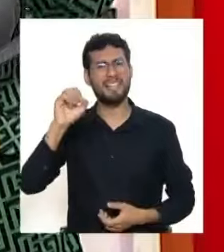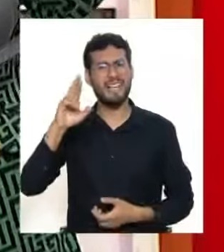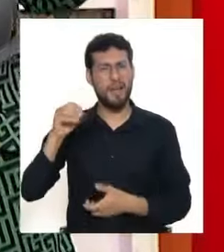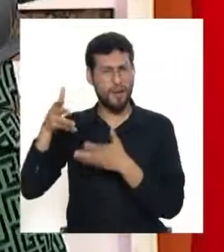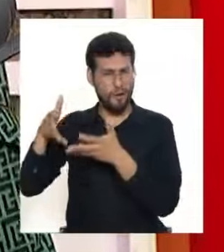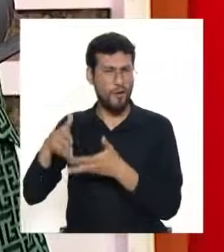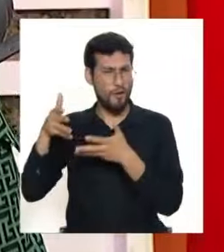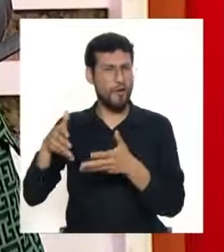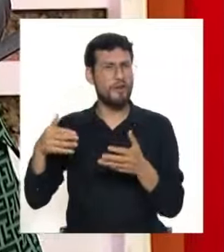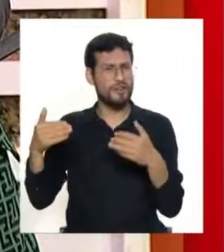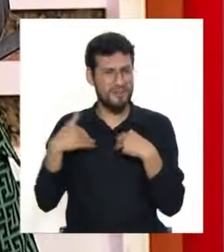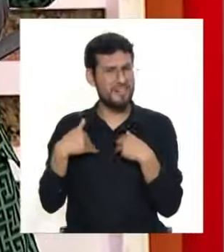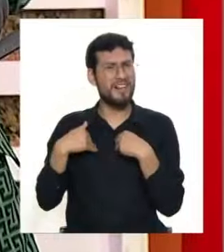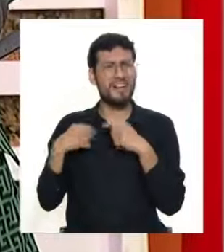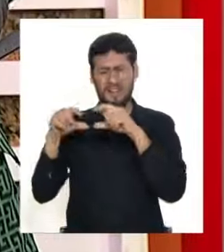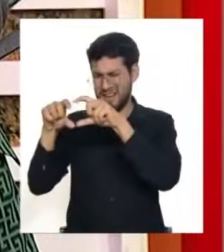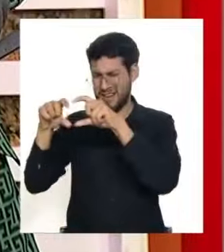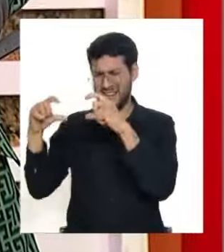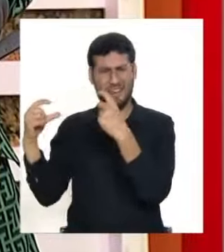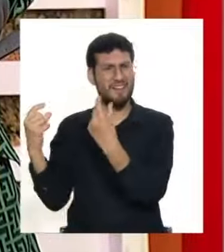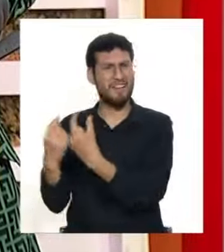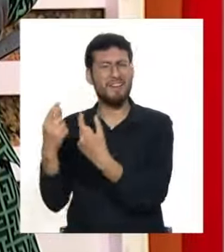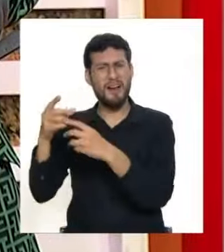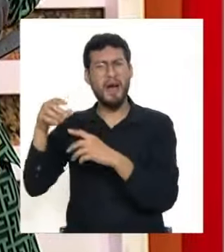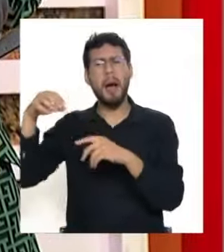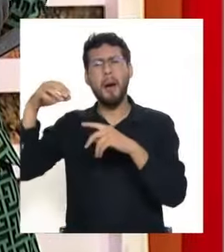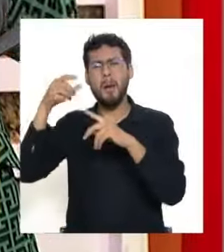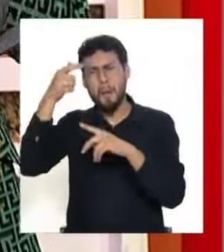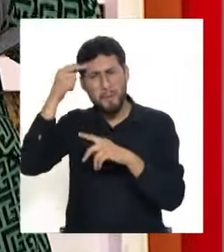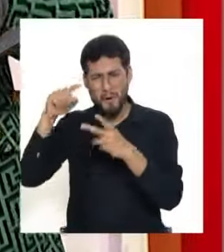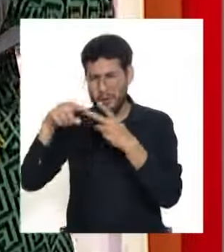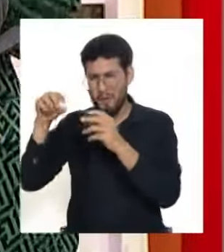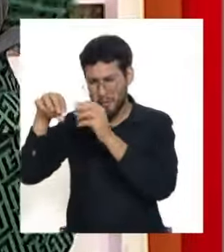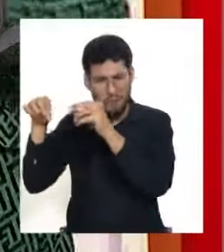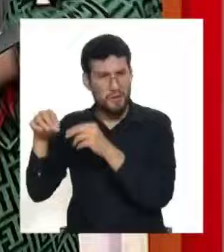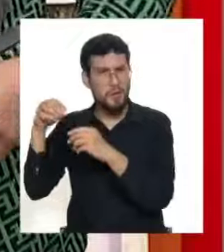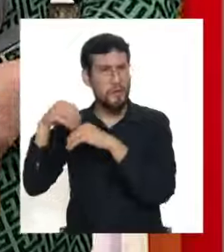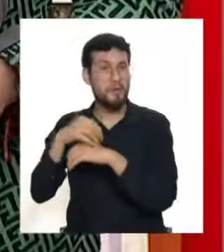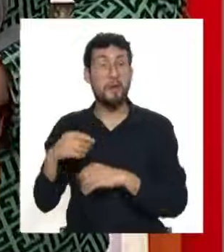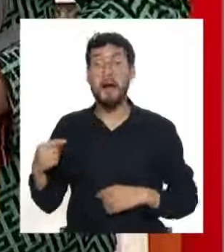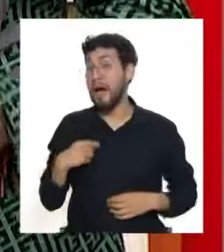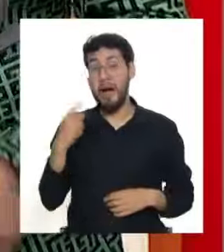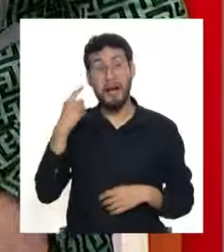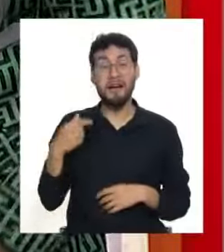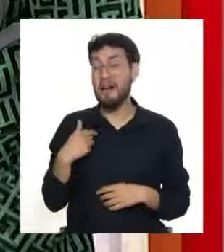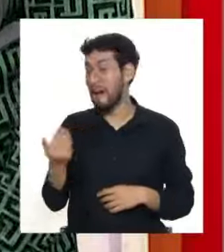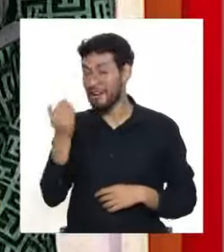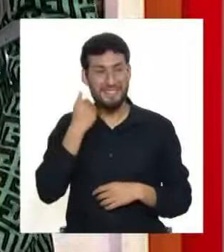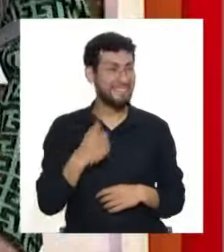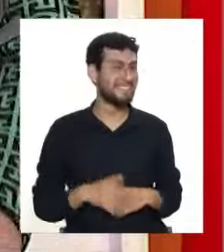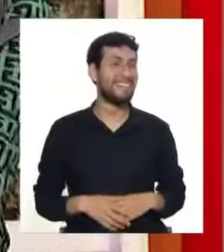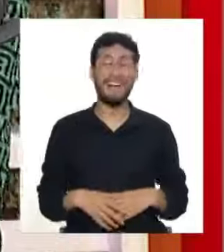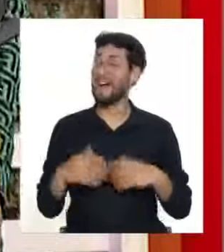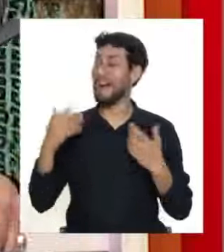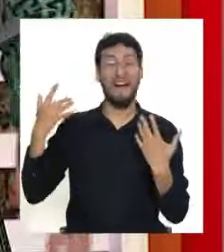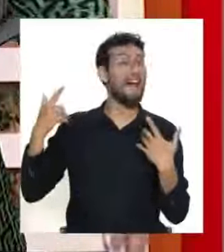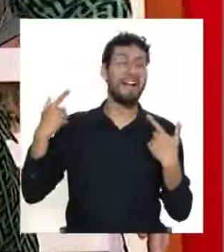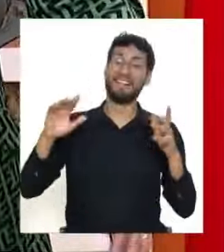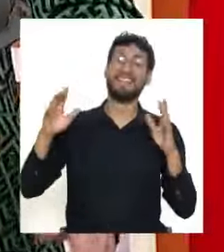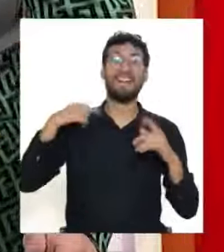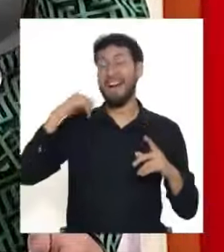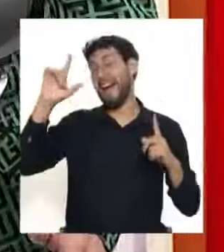y con... Tenía una franca así de uvitas, de pasitas, de todo. Me te invita a comer. Pero